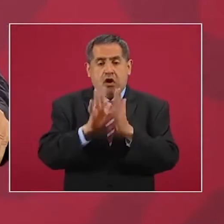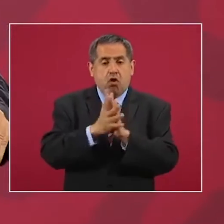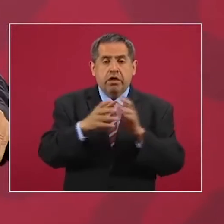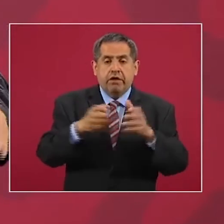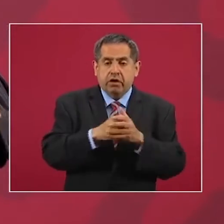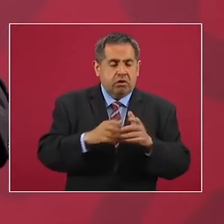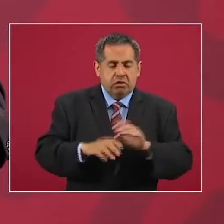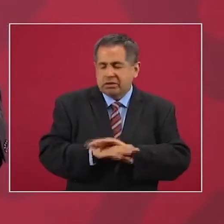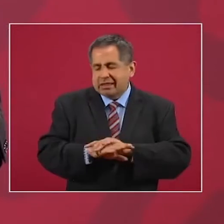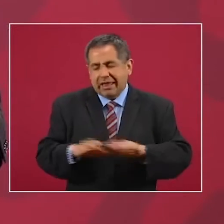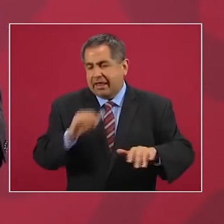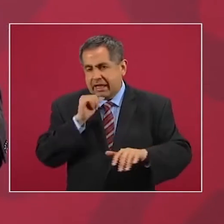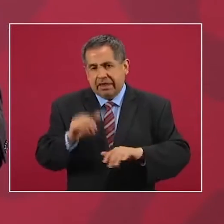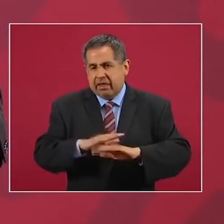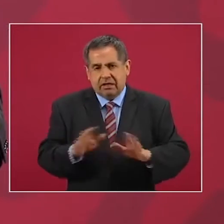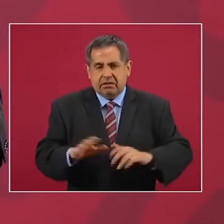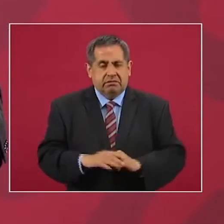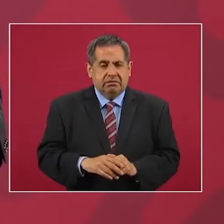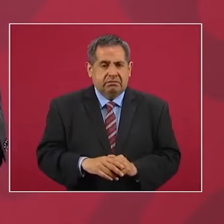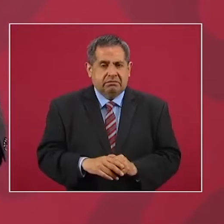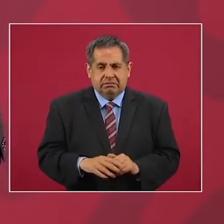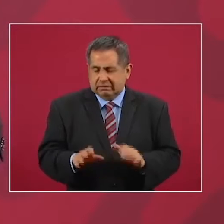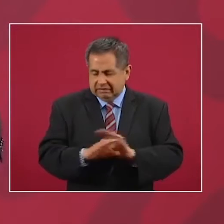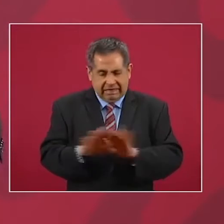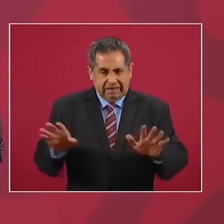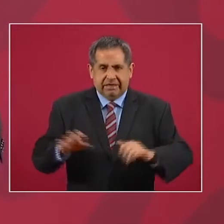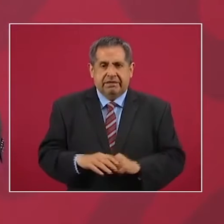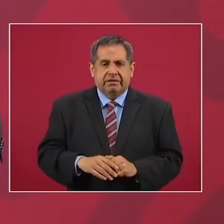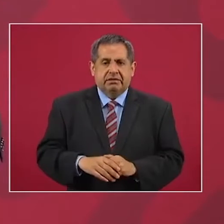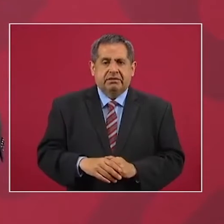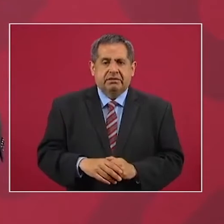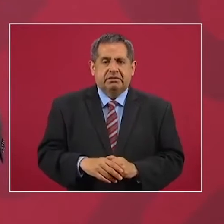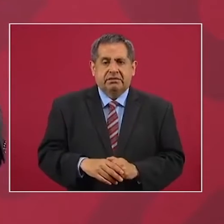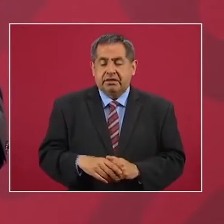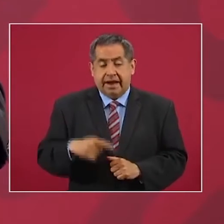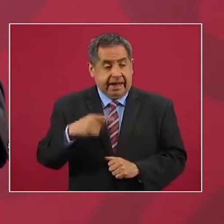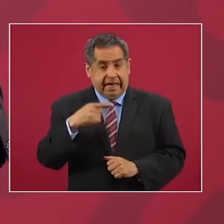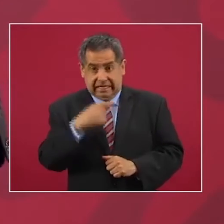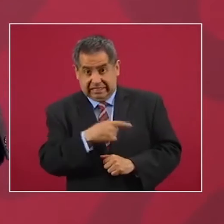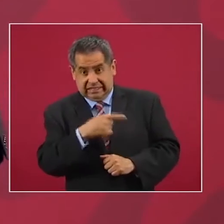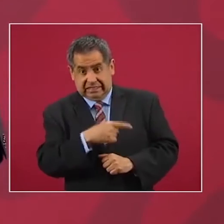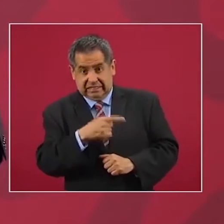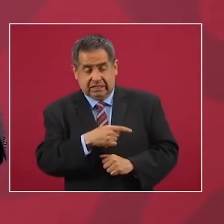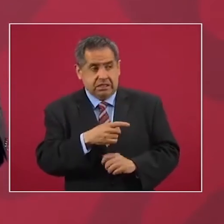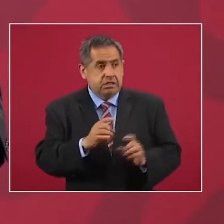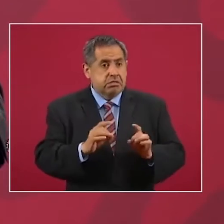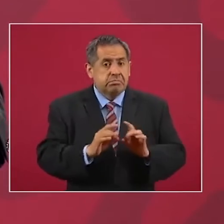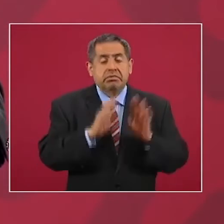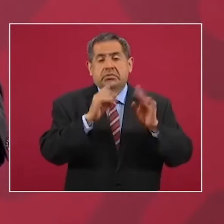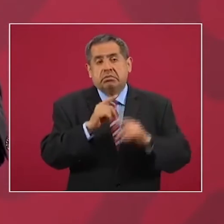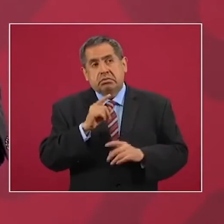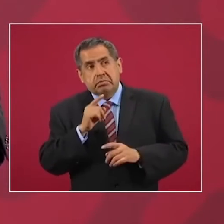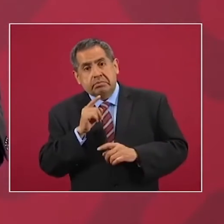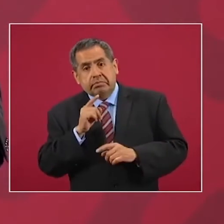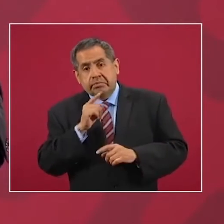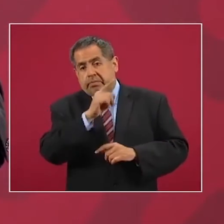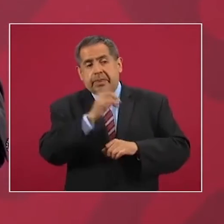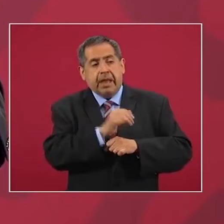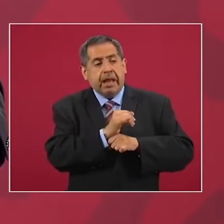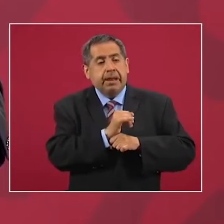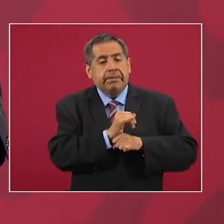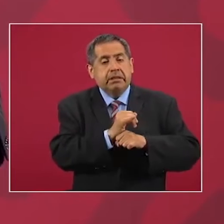no existe nada esto surge de una investigación